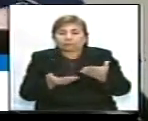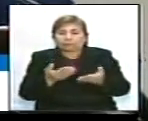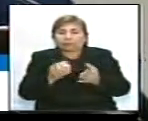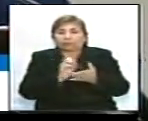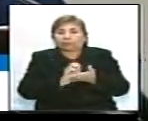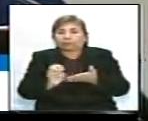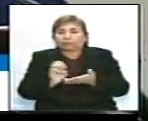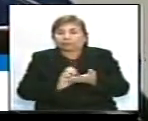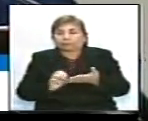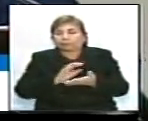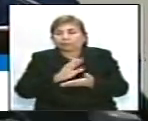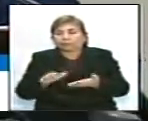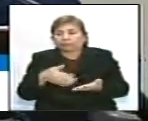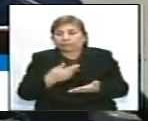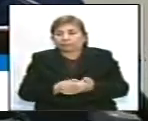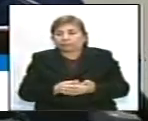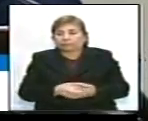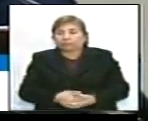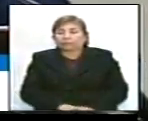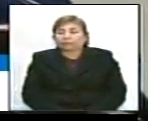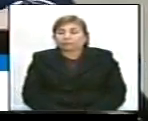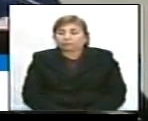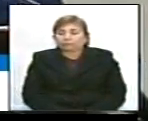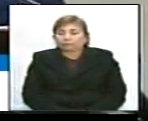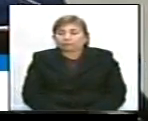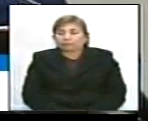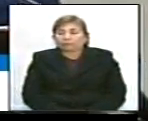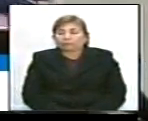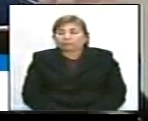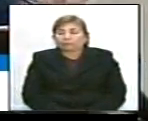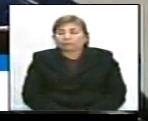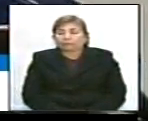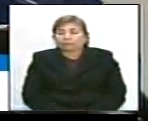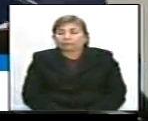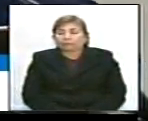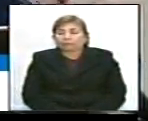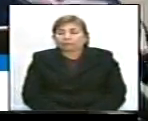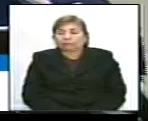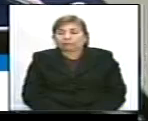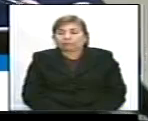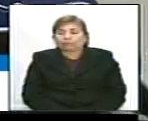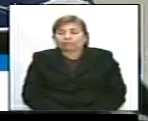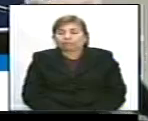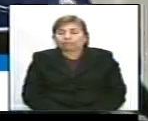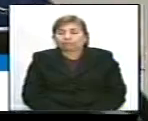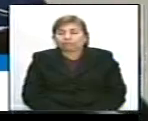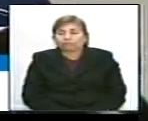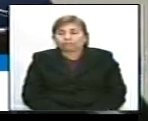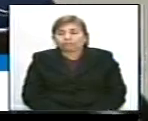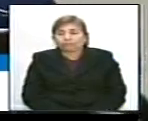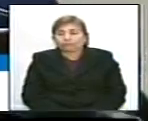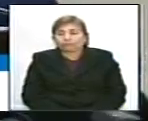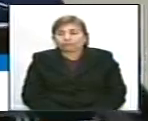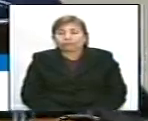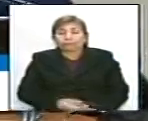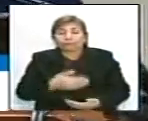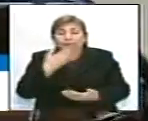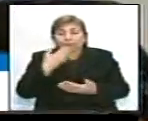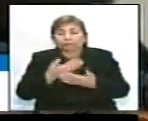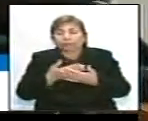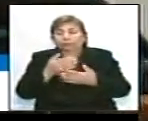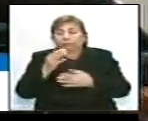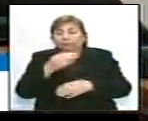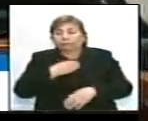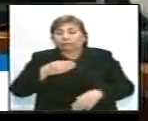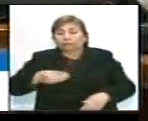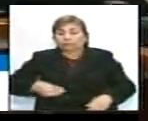estrategia en líneas generales que hemos planteado. Muchas gracias. Agradecemos la presentación de los dos temas de la